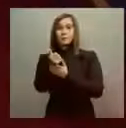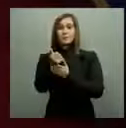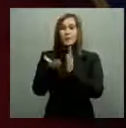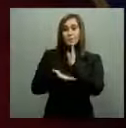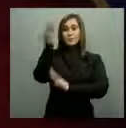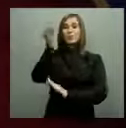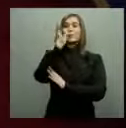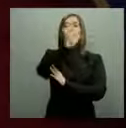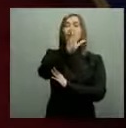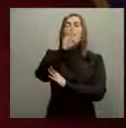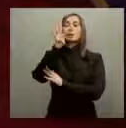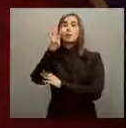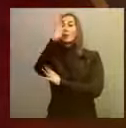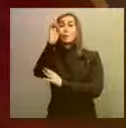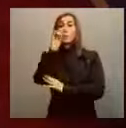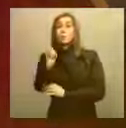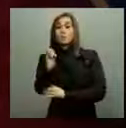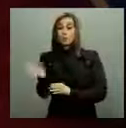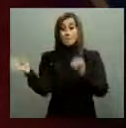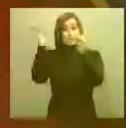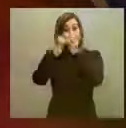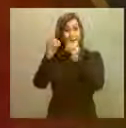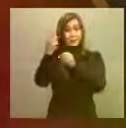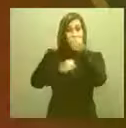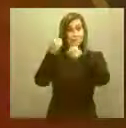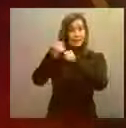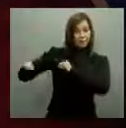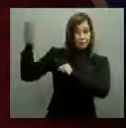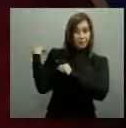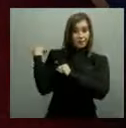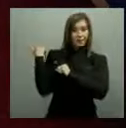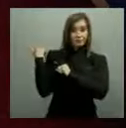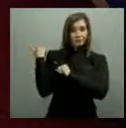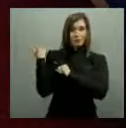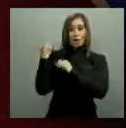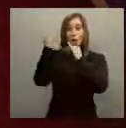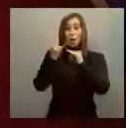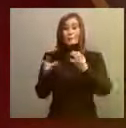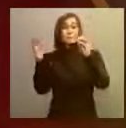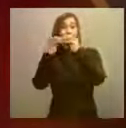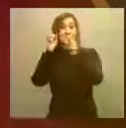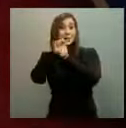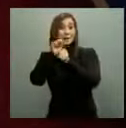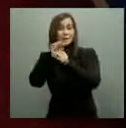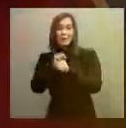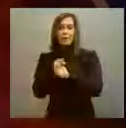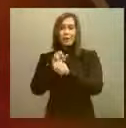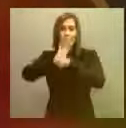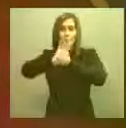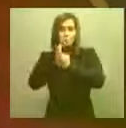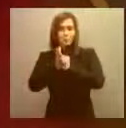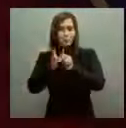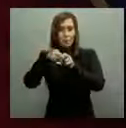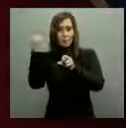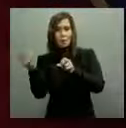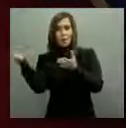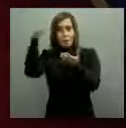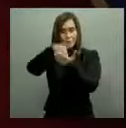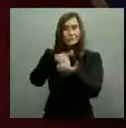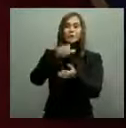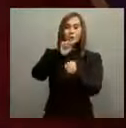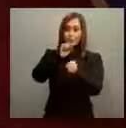34% respecto al año pasado y superando hoy la cantidad de empleos pre-COVID, consolidándose como uno de los pilares